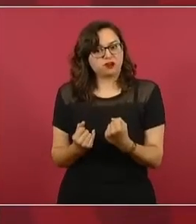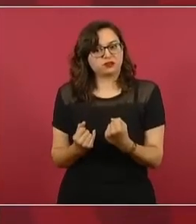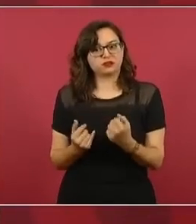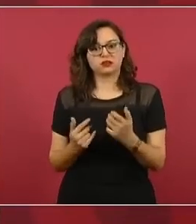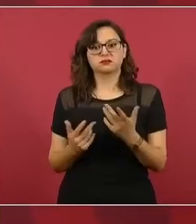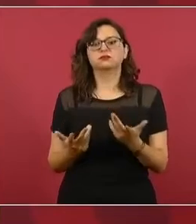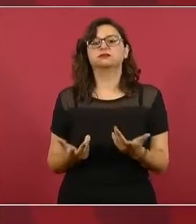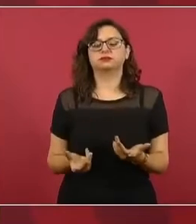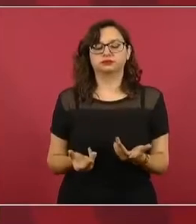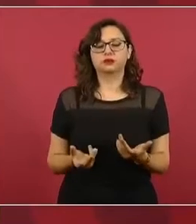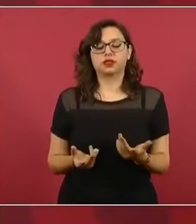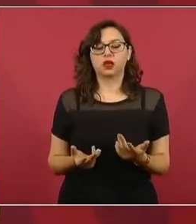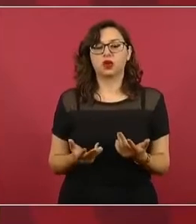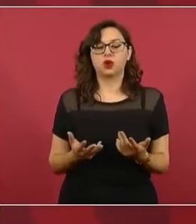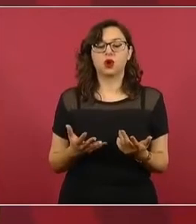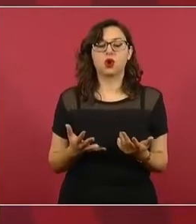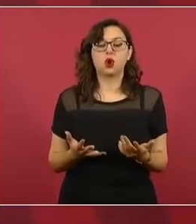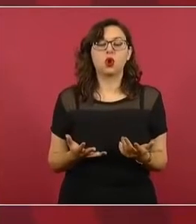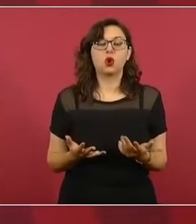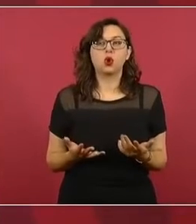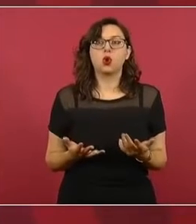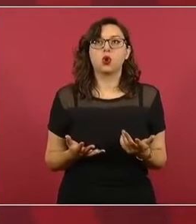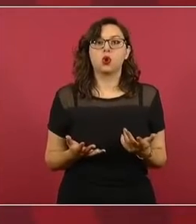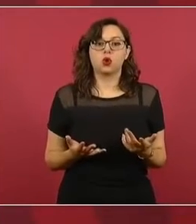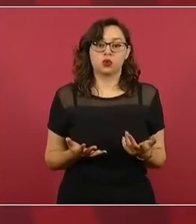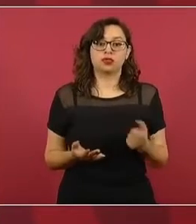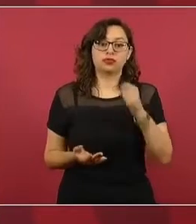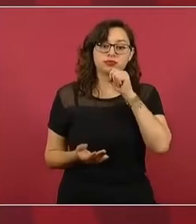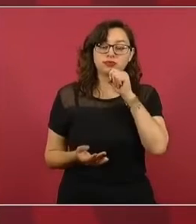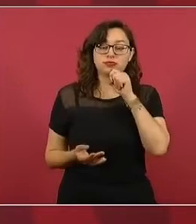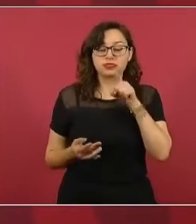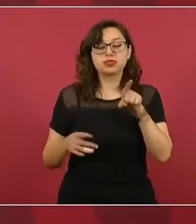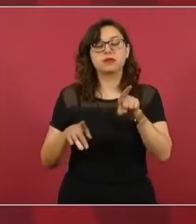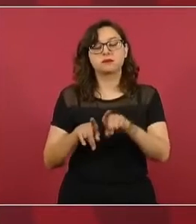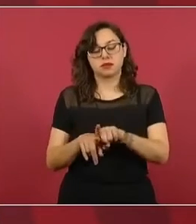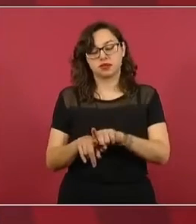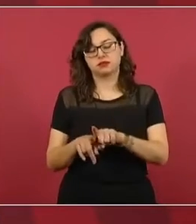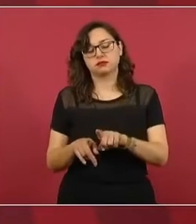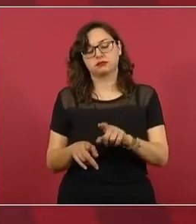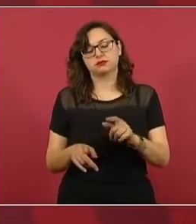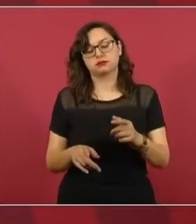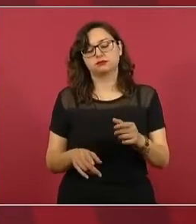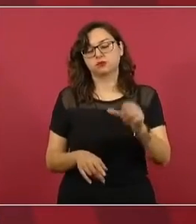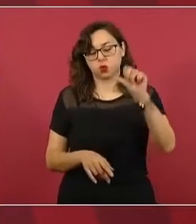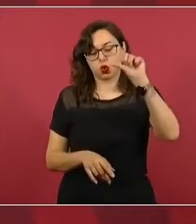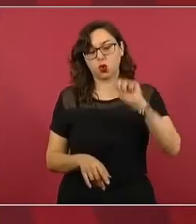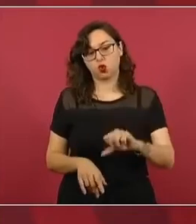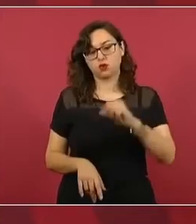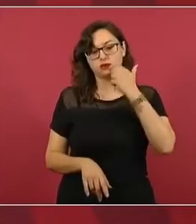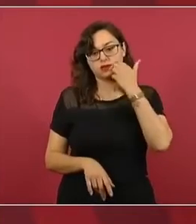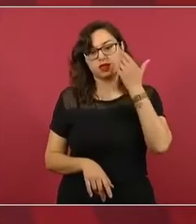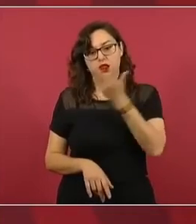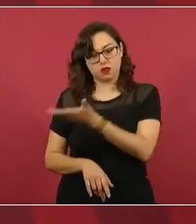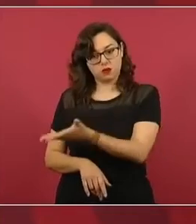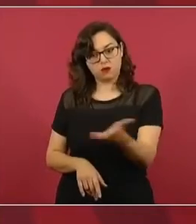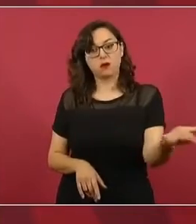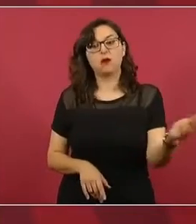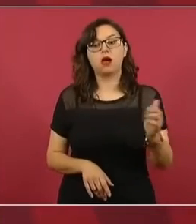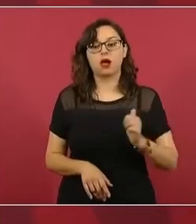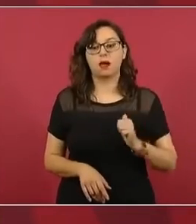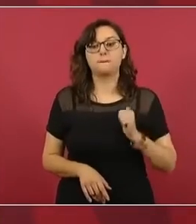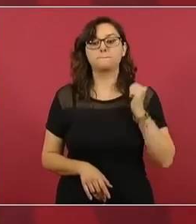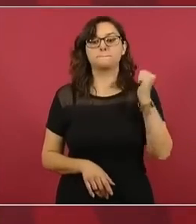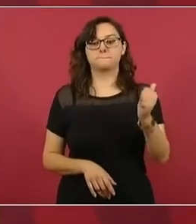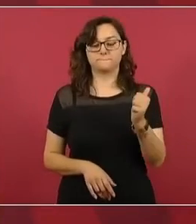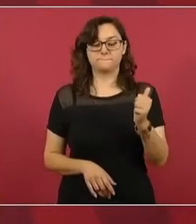tenemos problema, porque también eso quiero aprovechar para agradecerlo a los empresarios de México